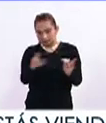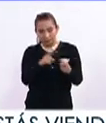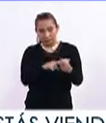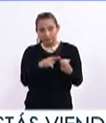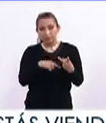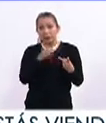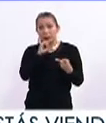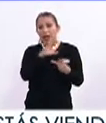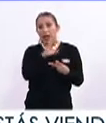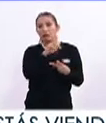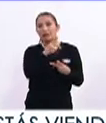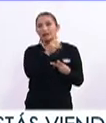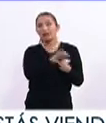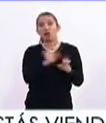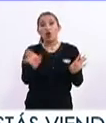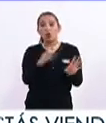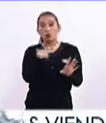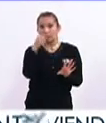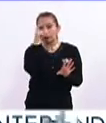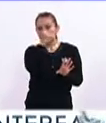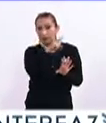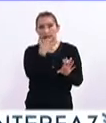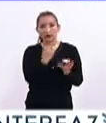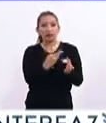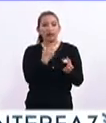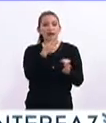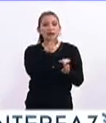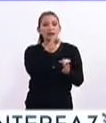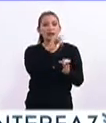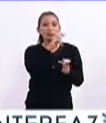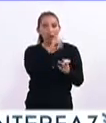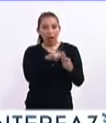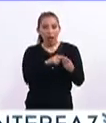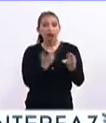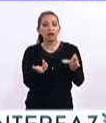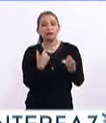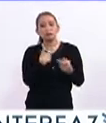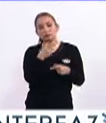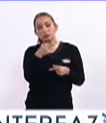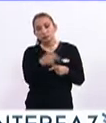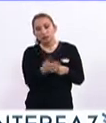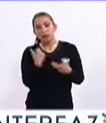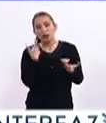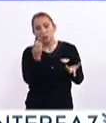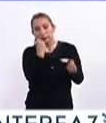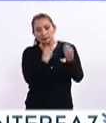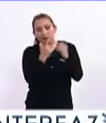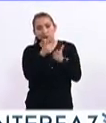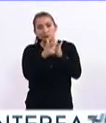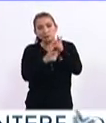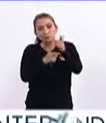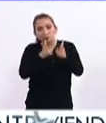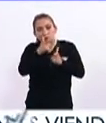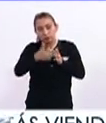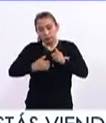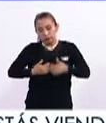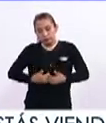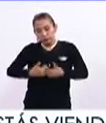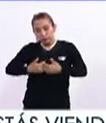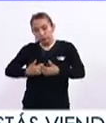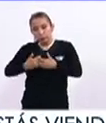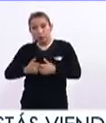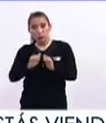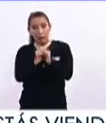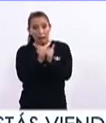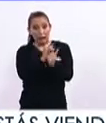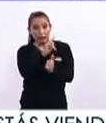Se recomiendan carbohidratos del tipo complejo, es decir, que sean altos en fibra, que se vayan digiriendo lentamente durante el día. Es decir, un